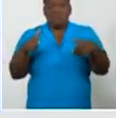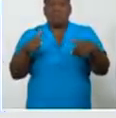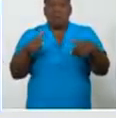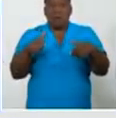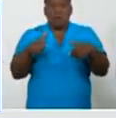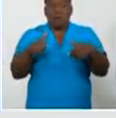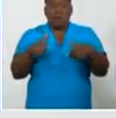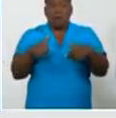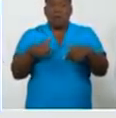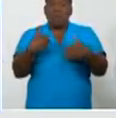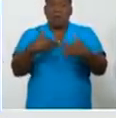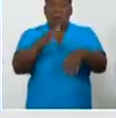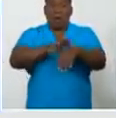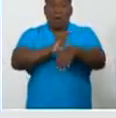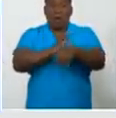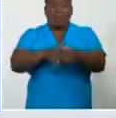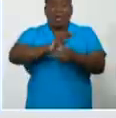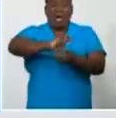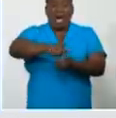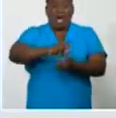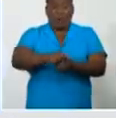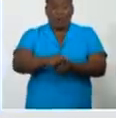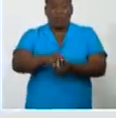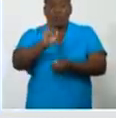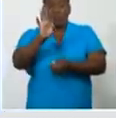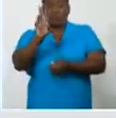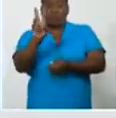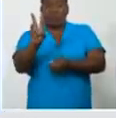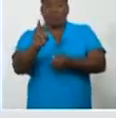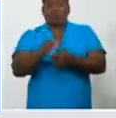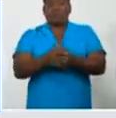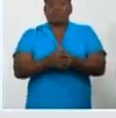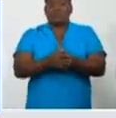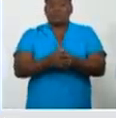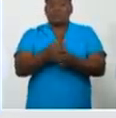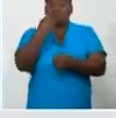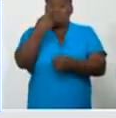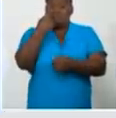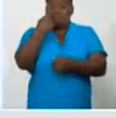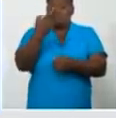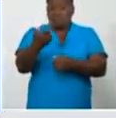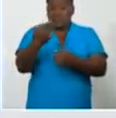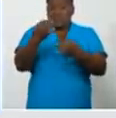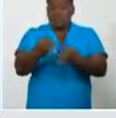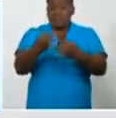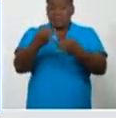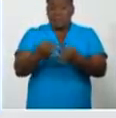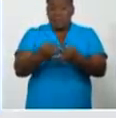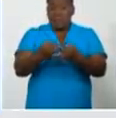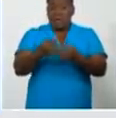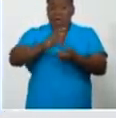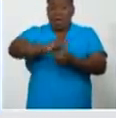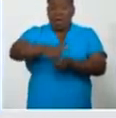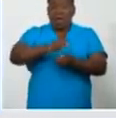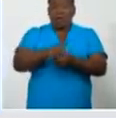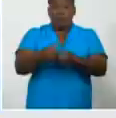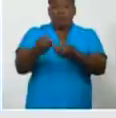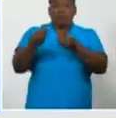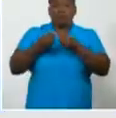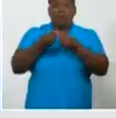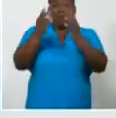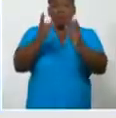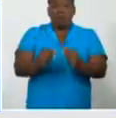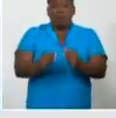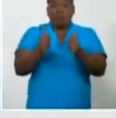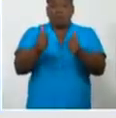Naranjo, 82, municipio que se ha mantenido portando un número elevado de casos. 10